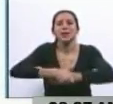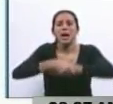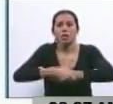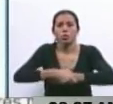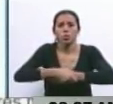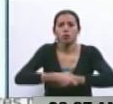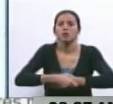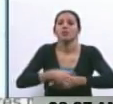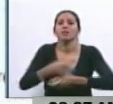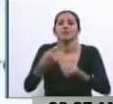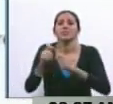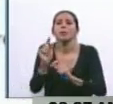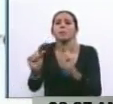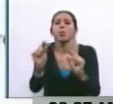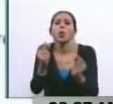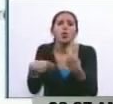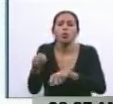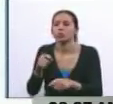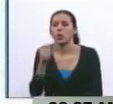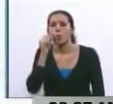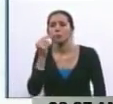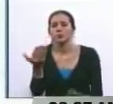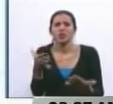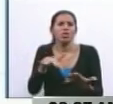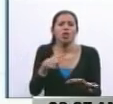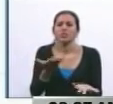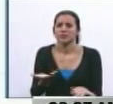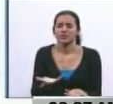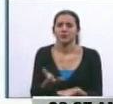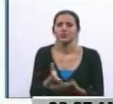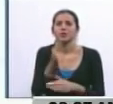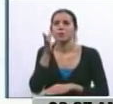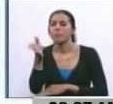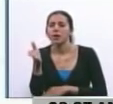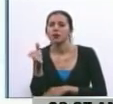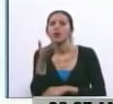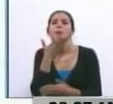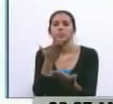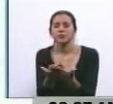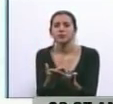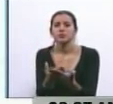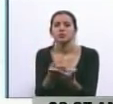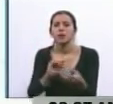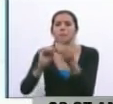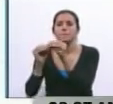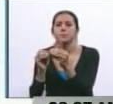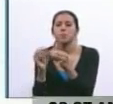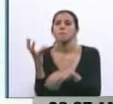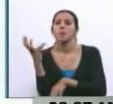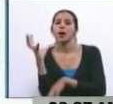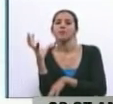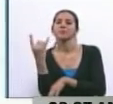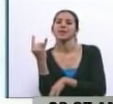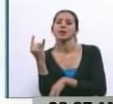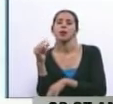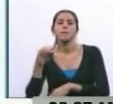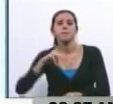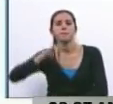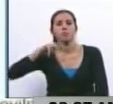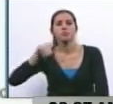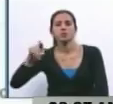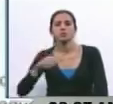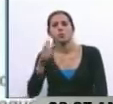la venta de estos. Pastor nos dice, ¿a dónde se deben dirigir uno para solicitar la instalación de la antena móvil NE, Consejo Comunal,